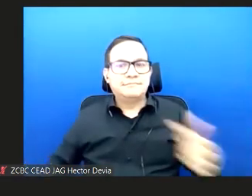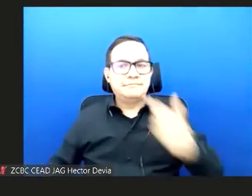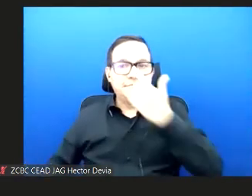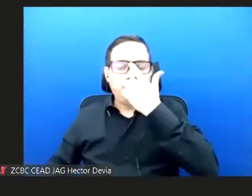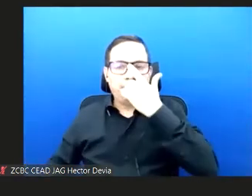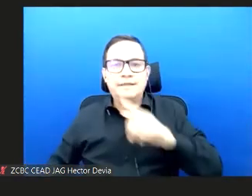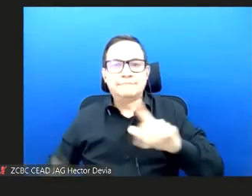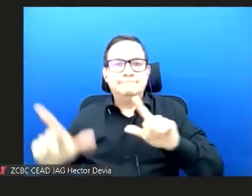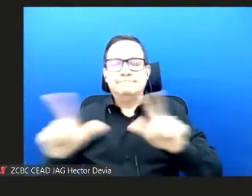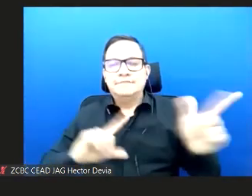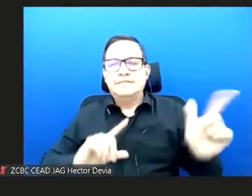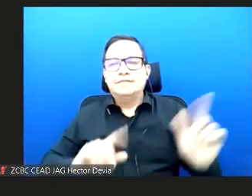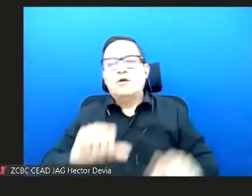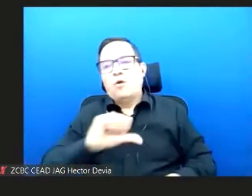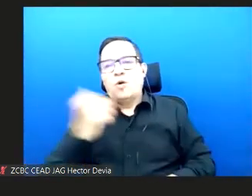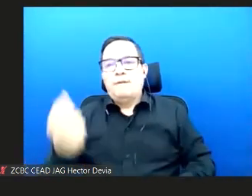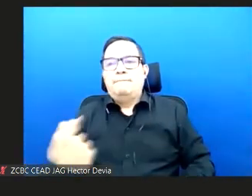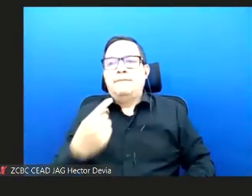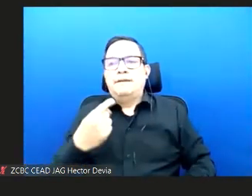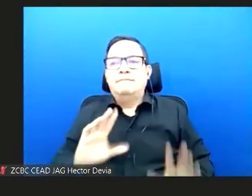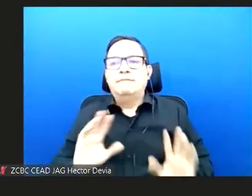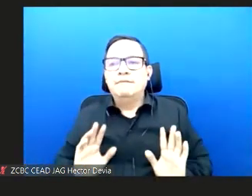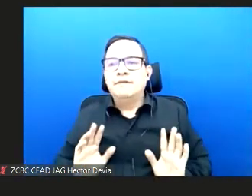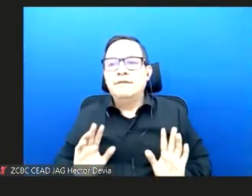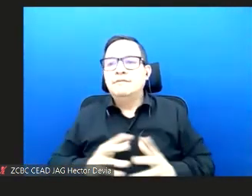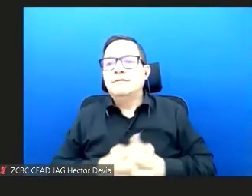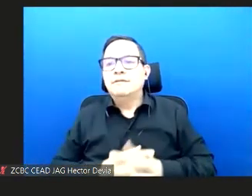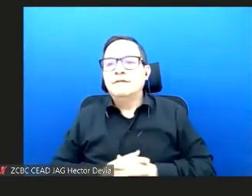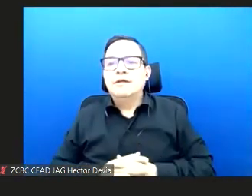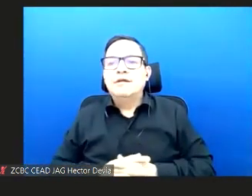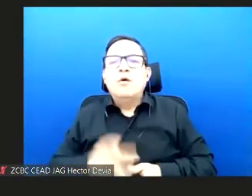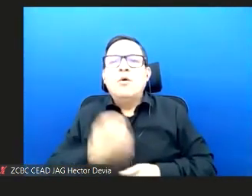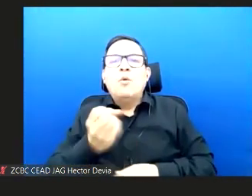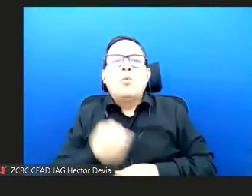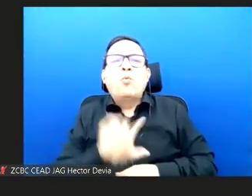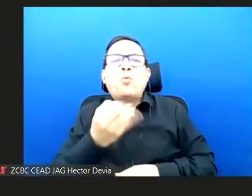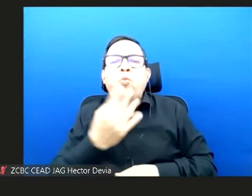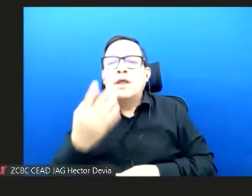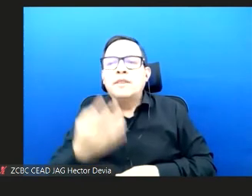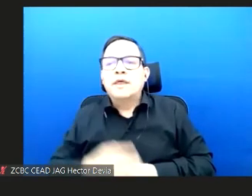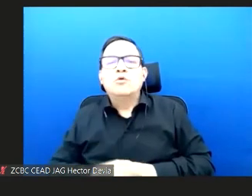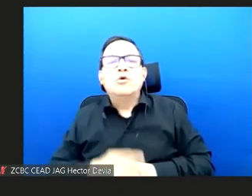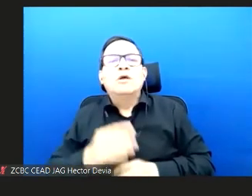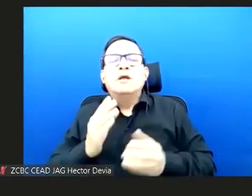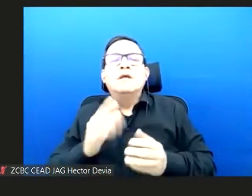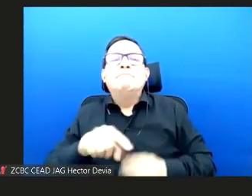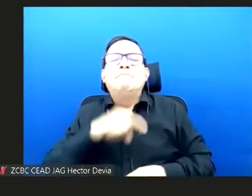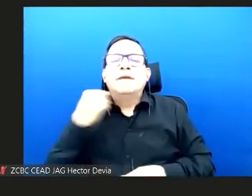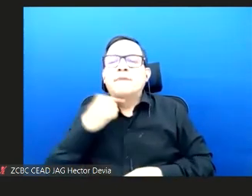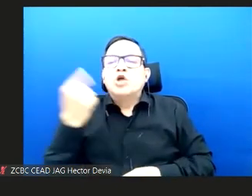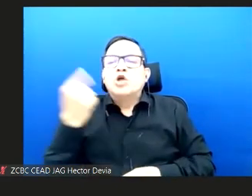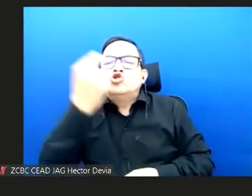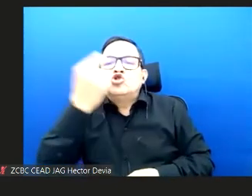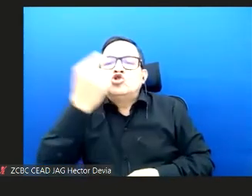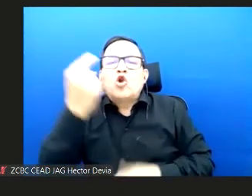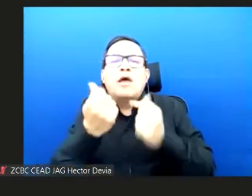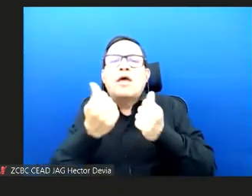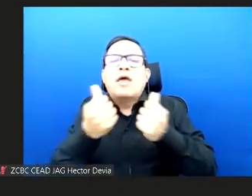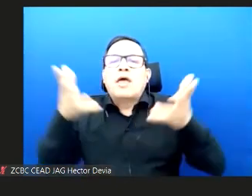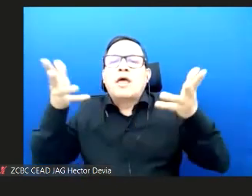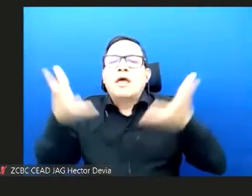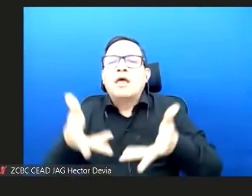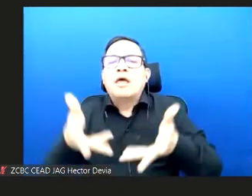Listo. La otra se las dejo a ustedes. ¿Cuántos estudiantes perdieron solamente economía